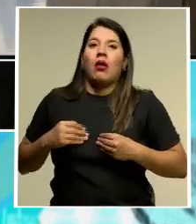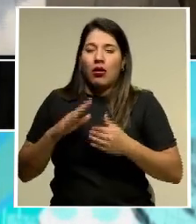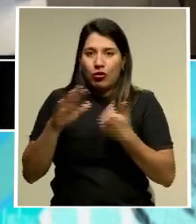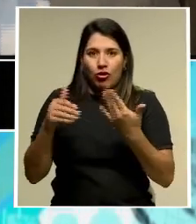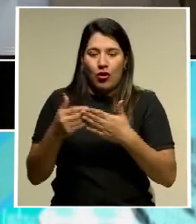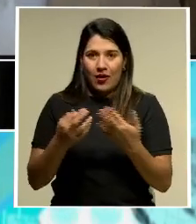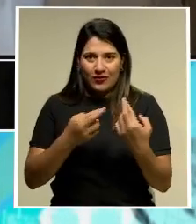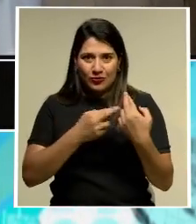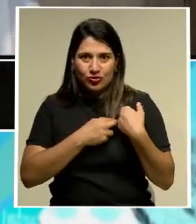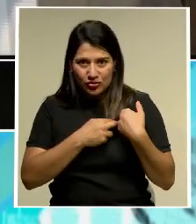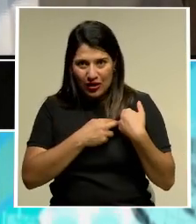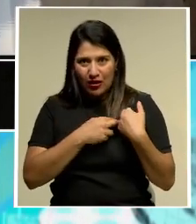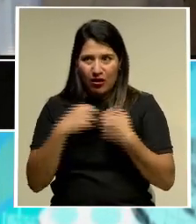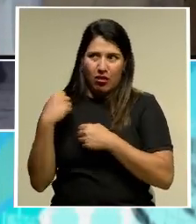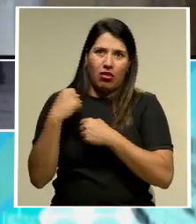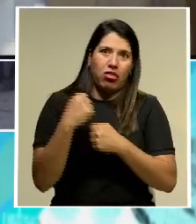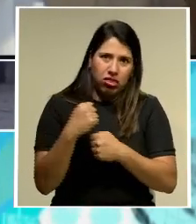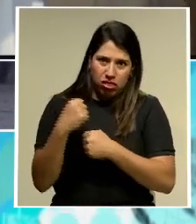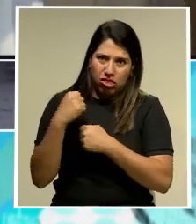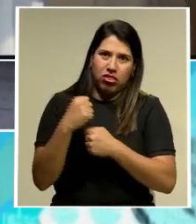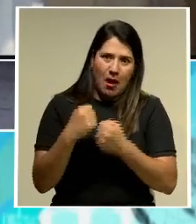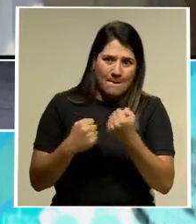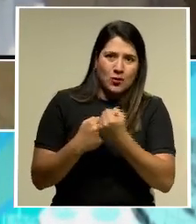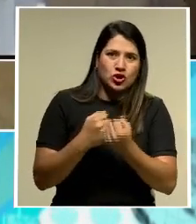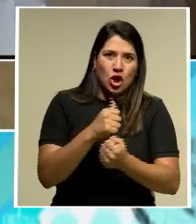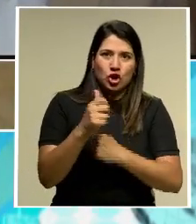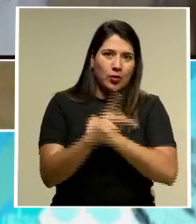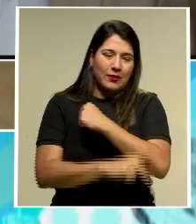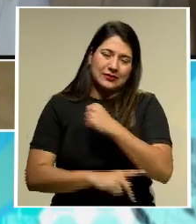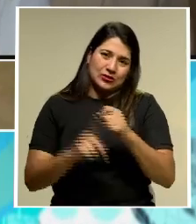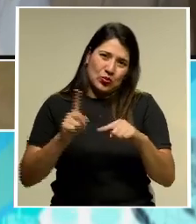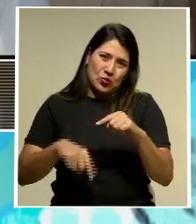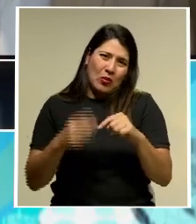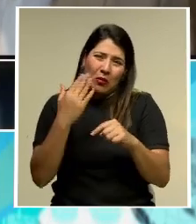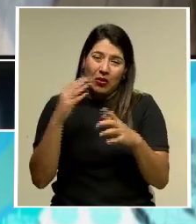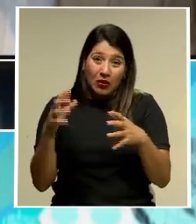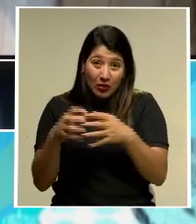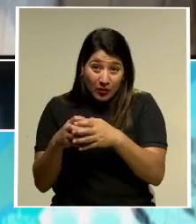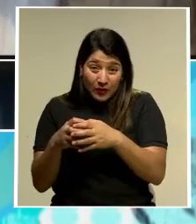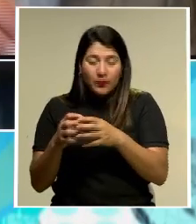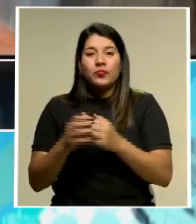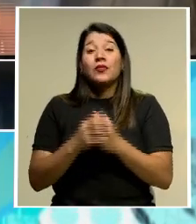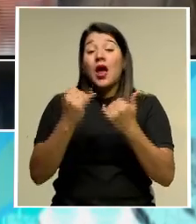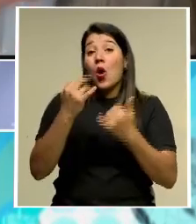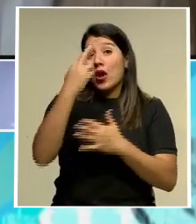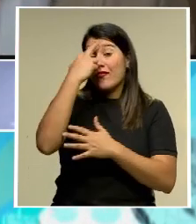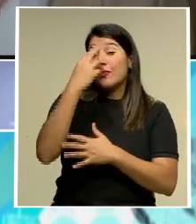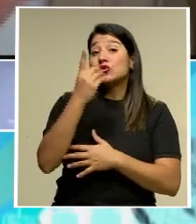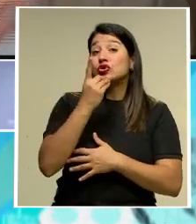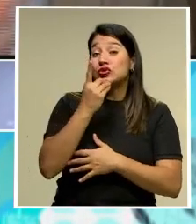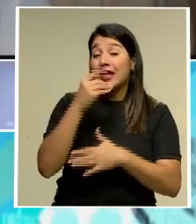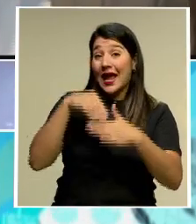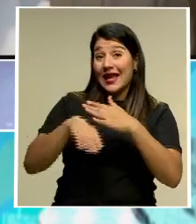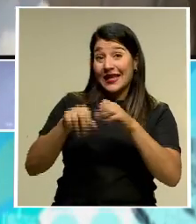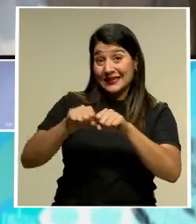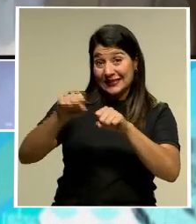¿verdad? Arrastrar el resto. Ahora, la inclusión de República Dominicana en el sistema de integración